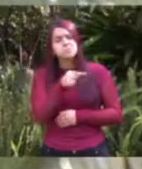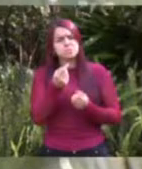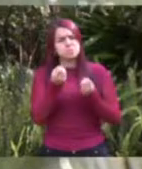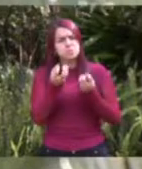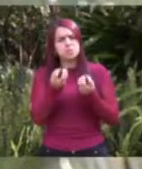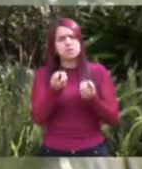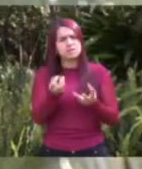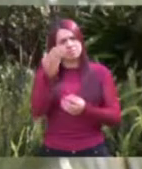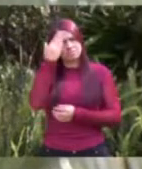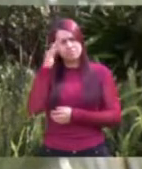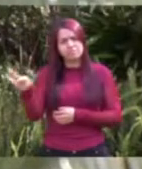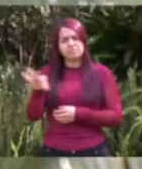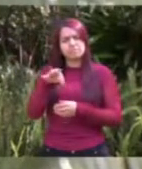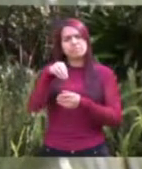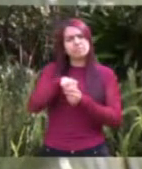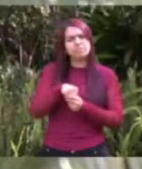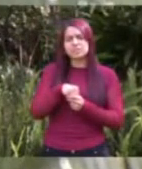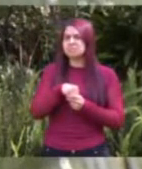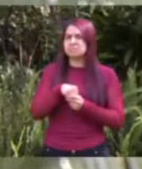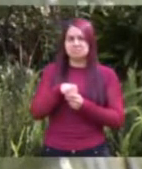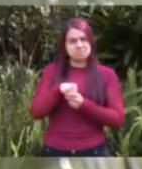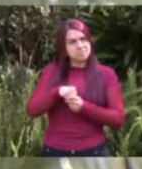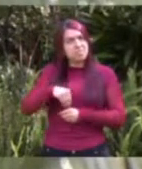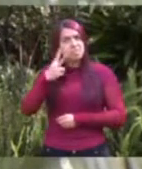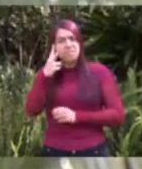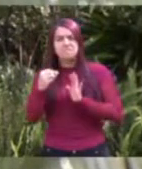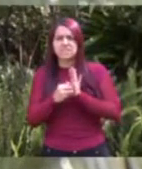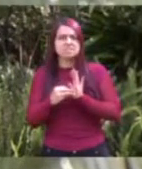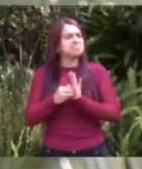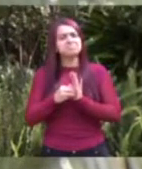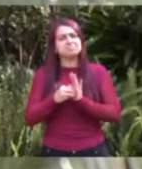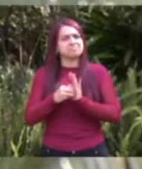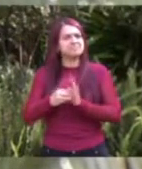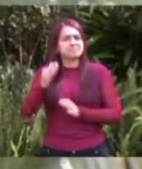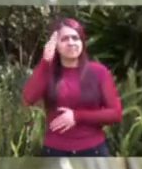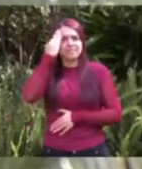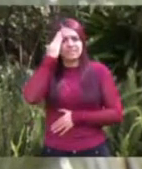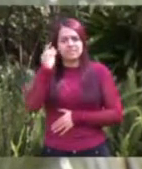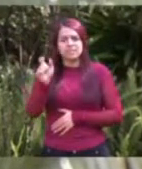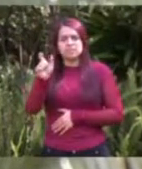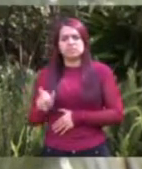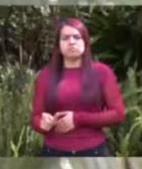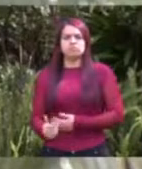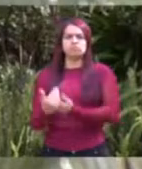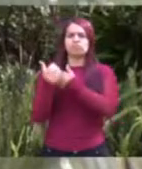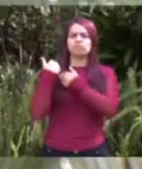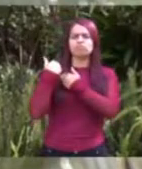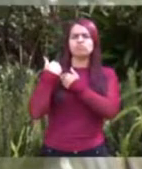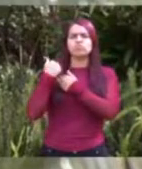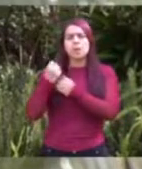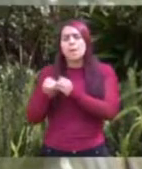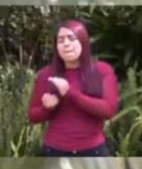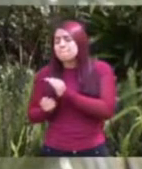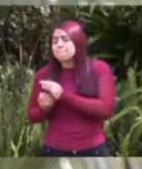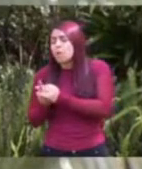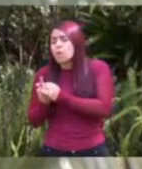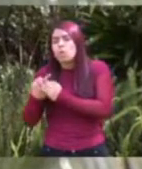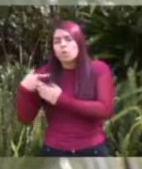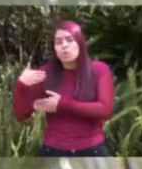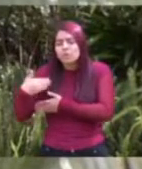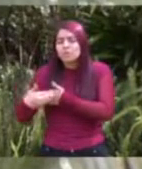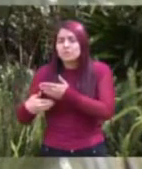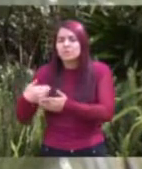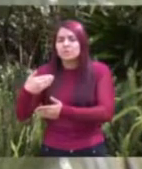una doble condición, una conquista doble, para quien conduce una jurisdicción naciente en la cual siguen puestas todas